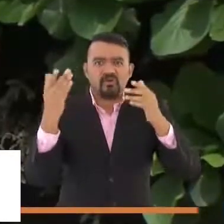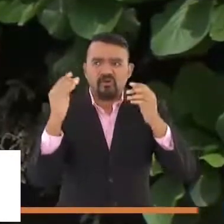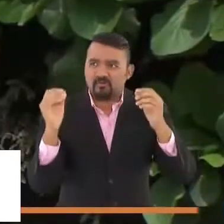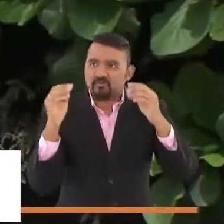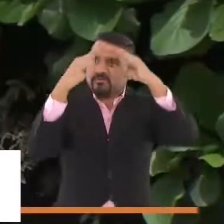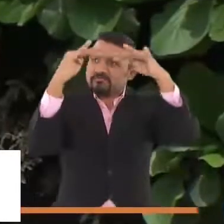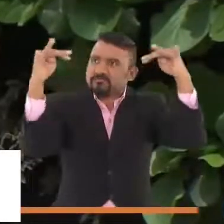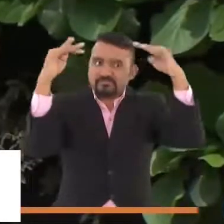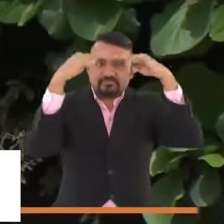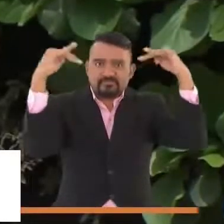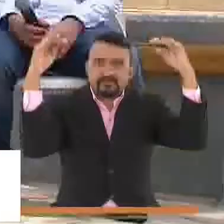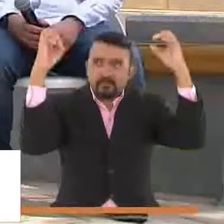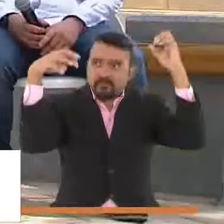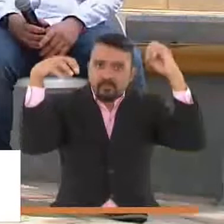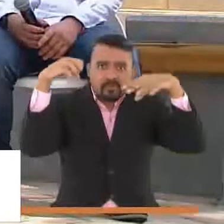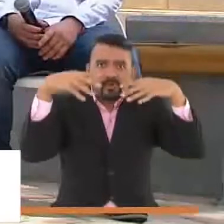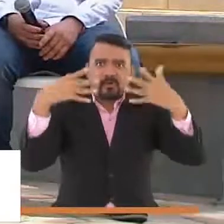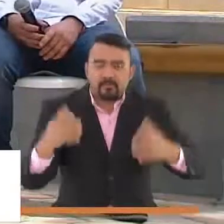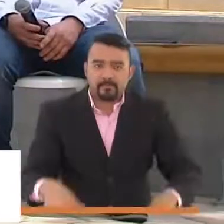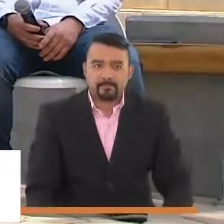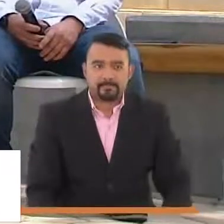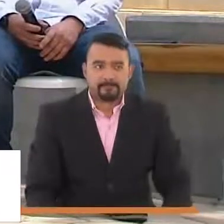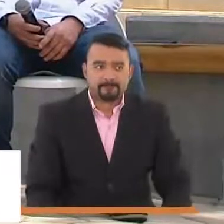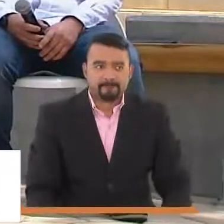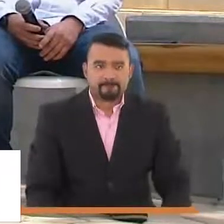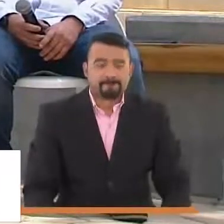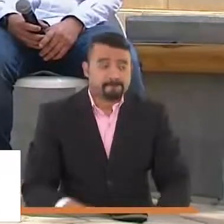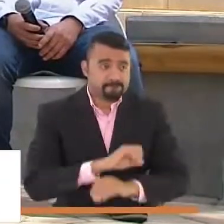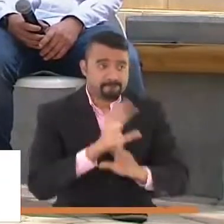Navidad. Claro, Luisa, pero quiero hacer énfasis en algo que mencionaba